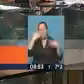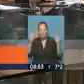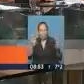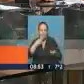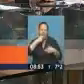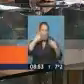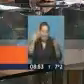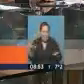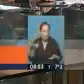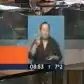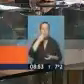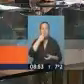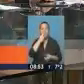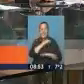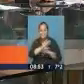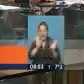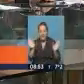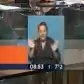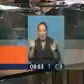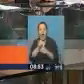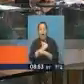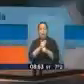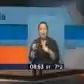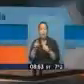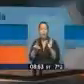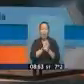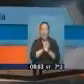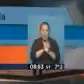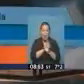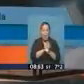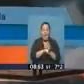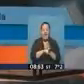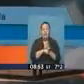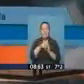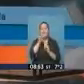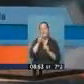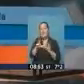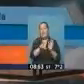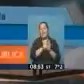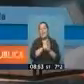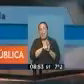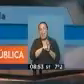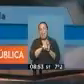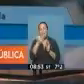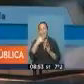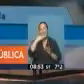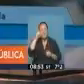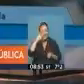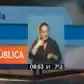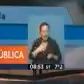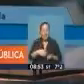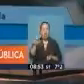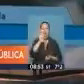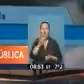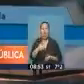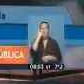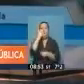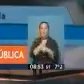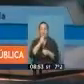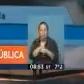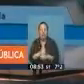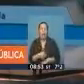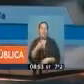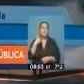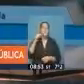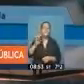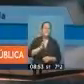por ejemplo, si ya está promulgada una ley como la ley del ANSES o del primer empleo, y